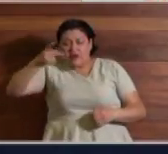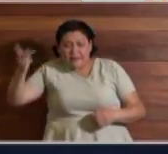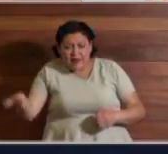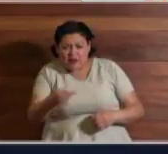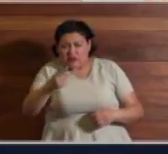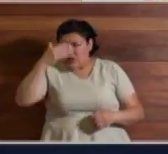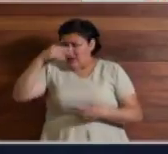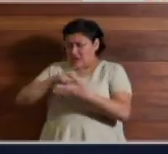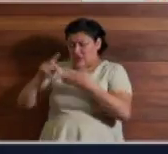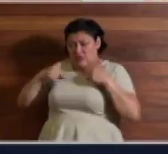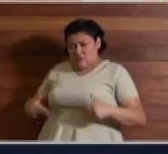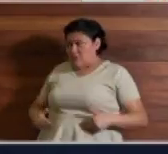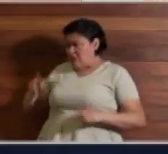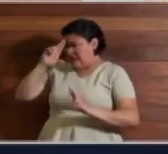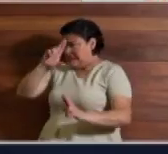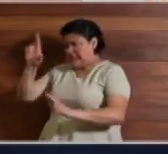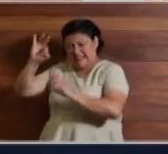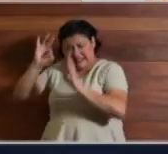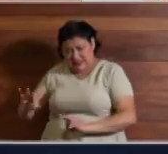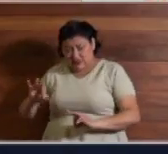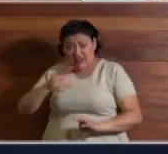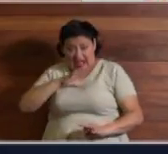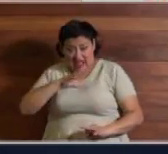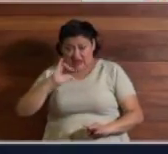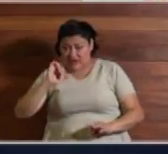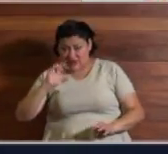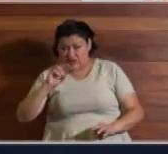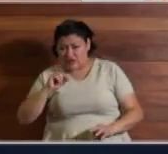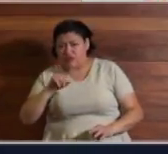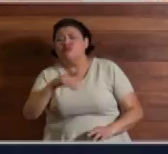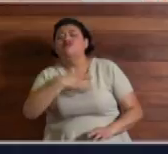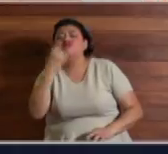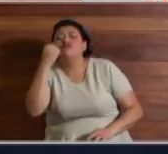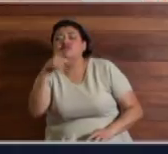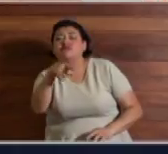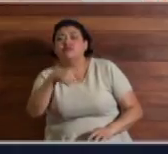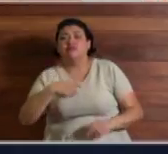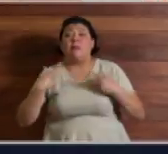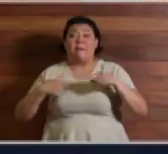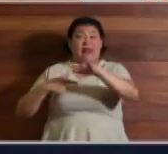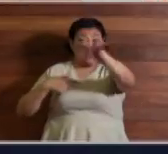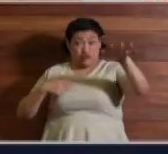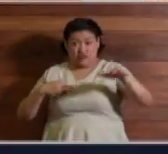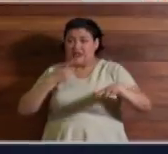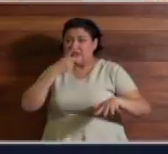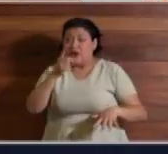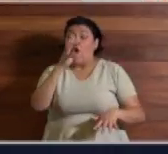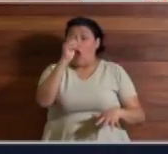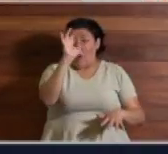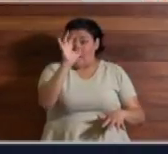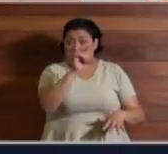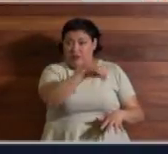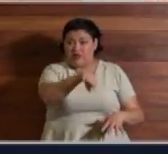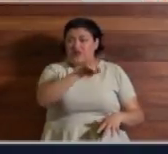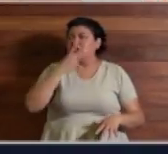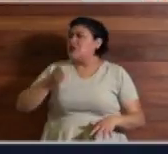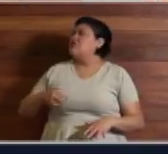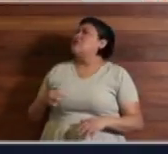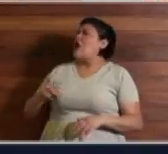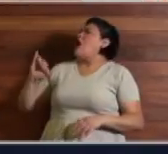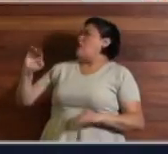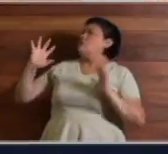humanos suficientemente en el país. Es decir, tenemos que partir que pese que la gran reforma de